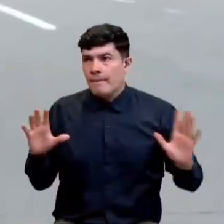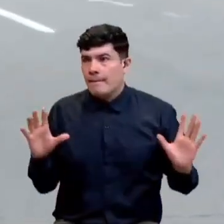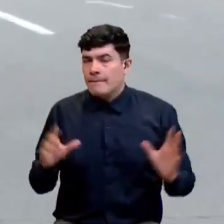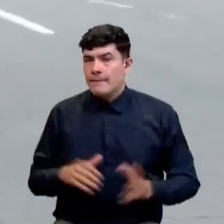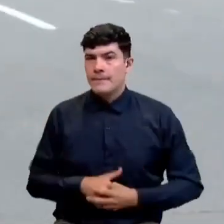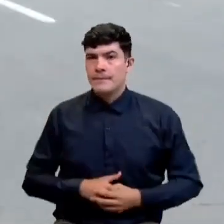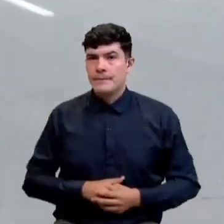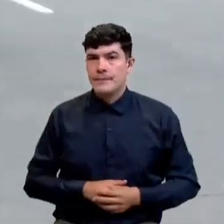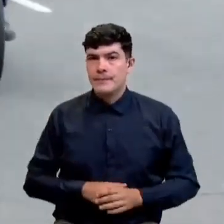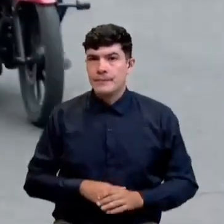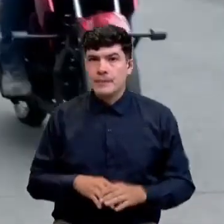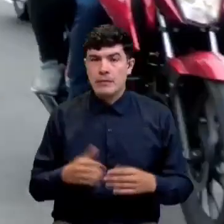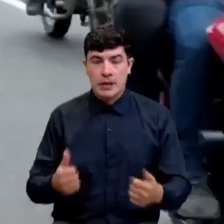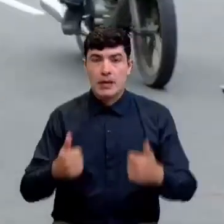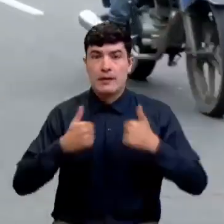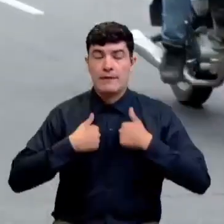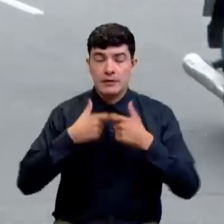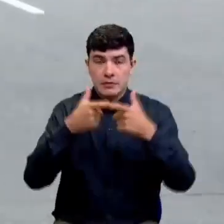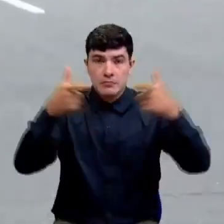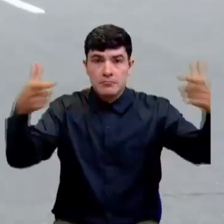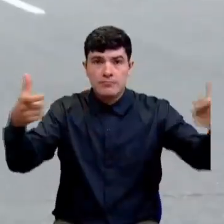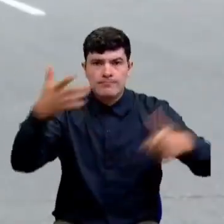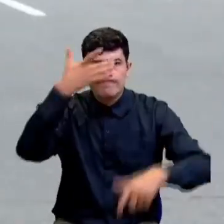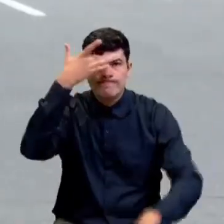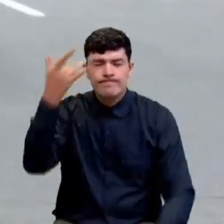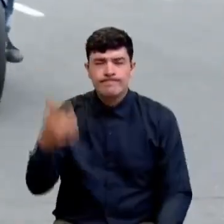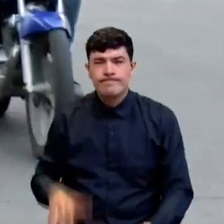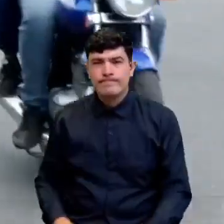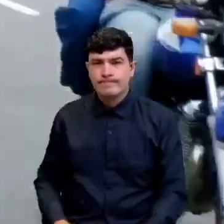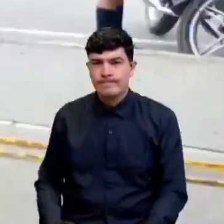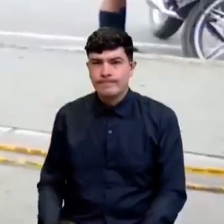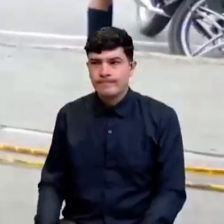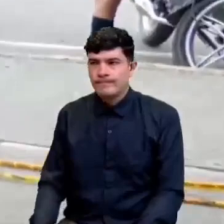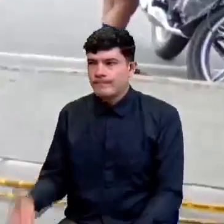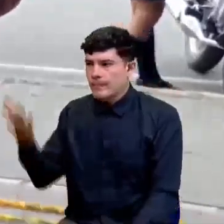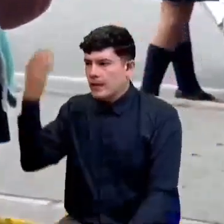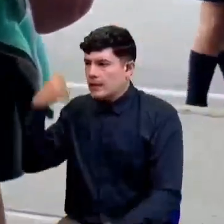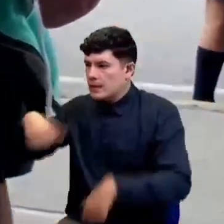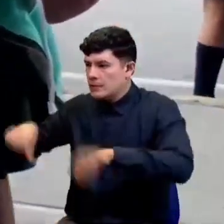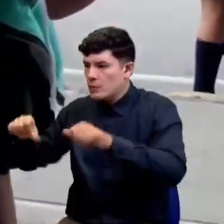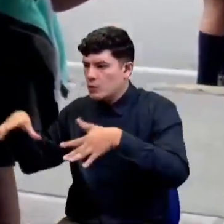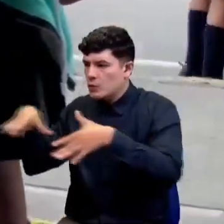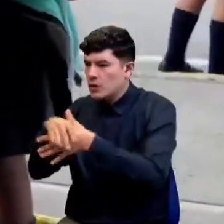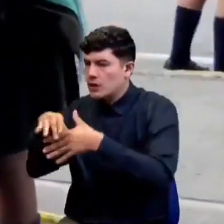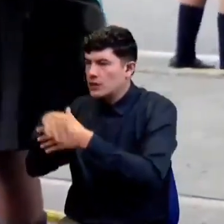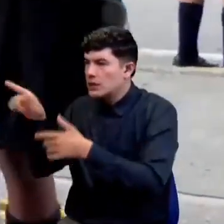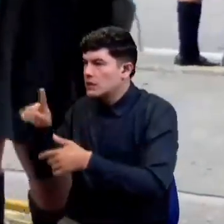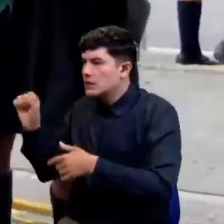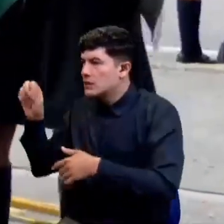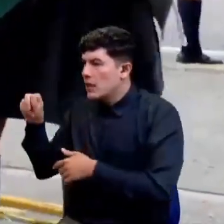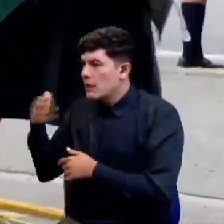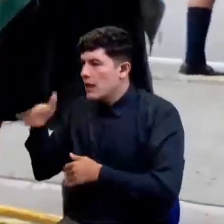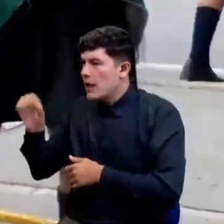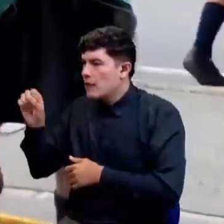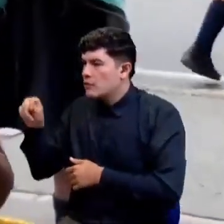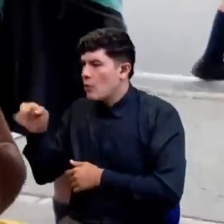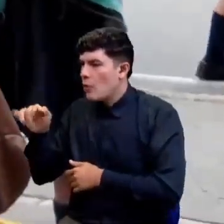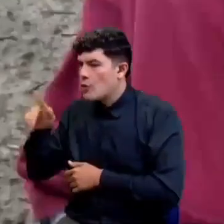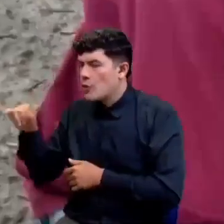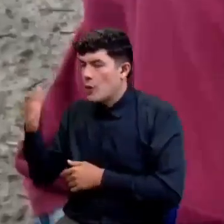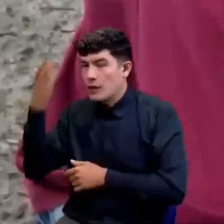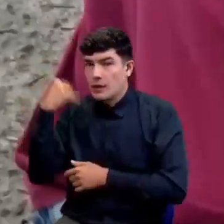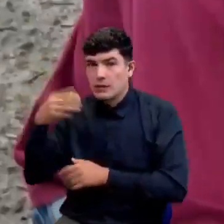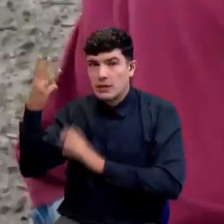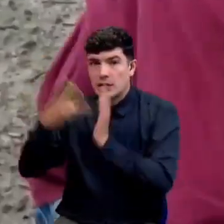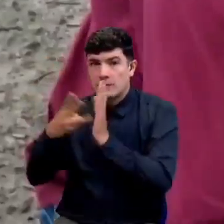ahorita pues gran beneficio porque nosotros bajamos de allá, ya un mototaxi de San Antonio acá, pues ya son 3.000 pesos. Y